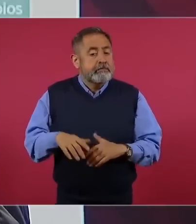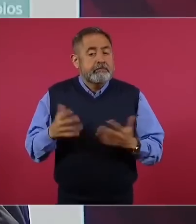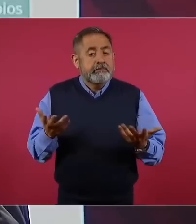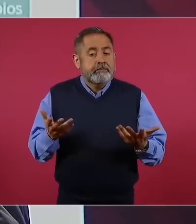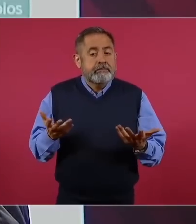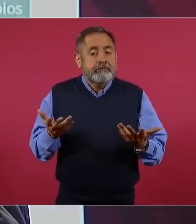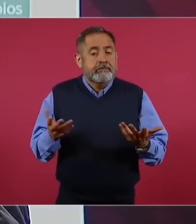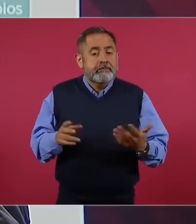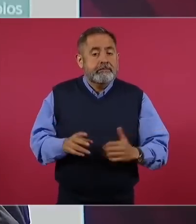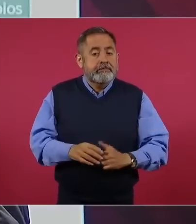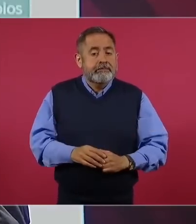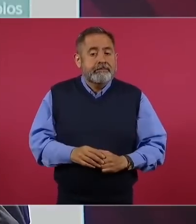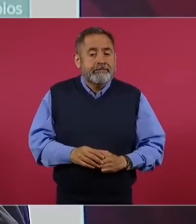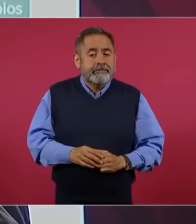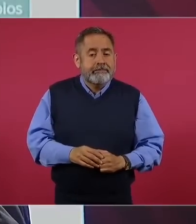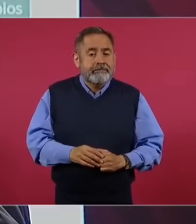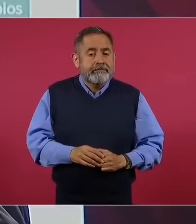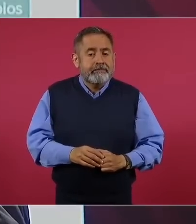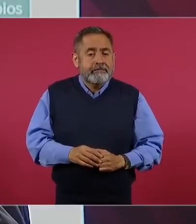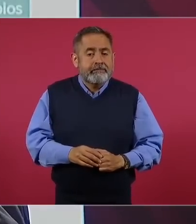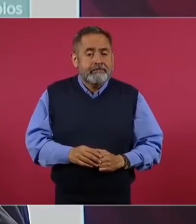Entonces,